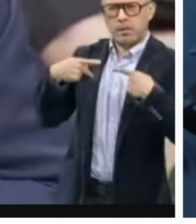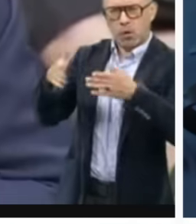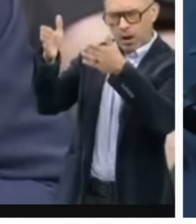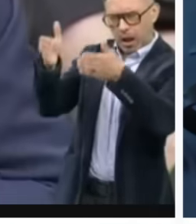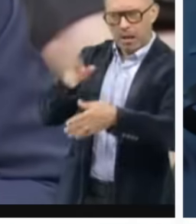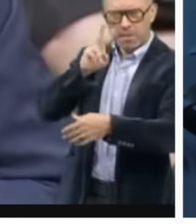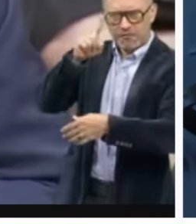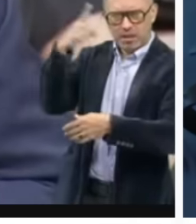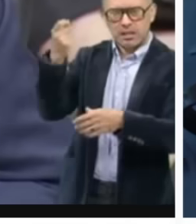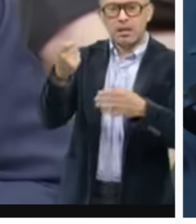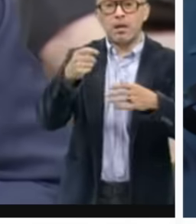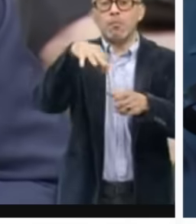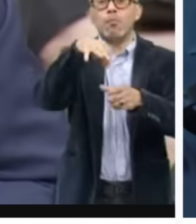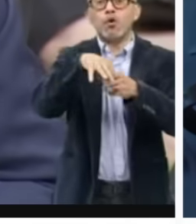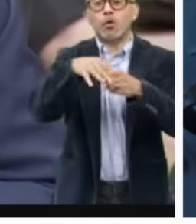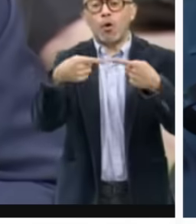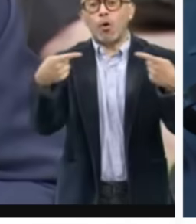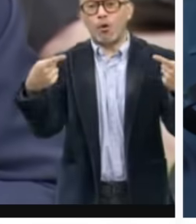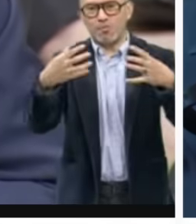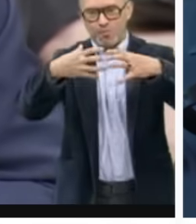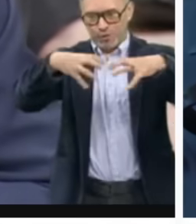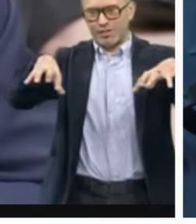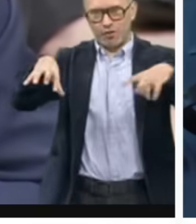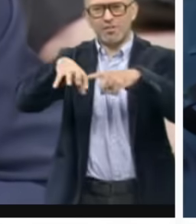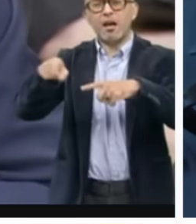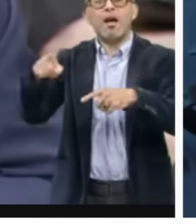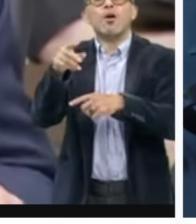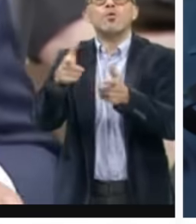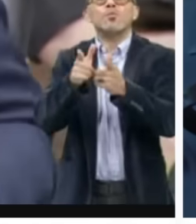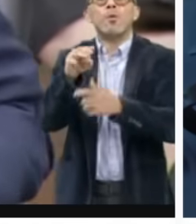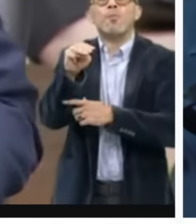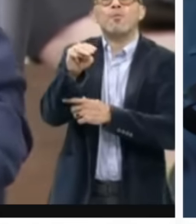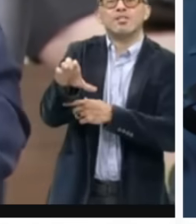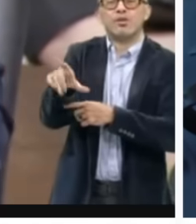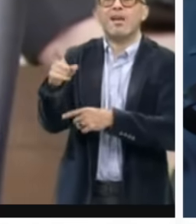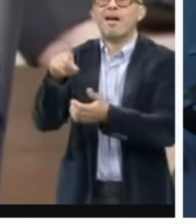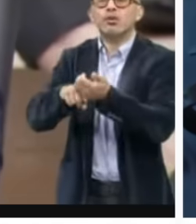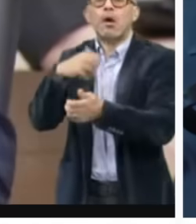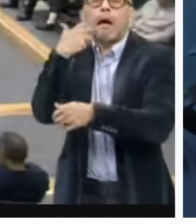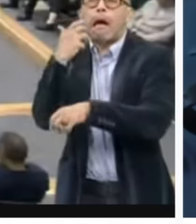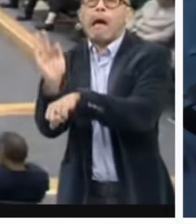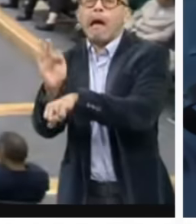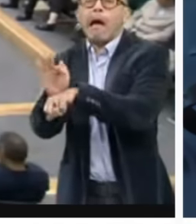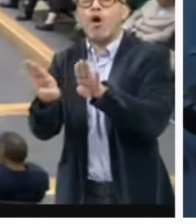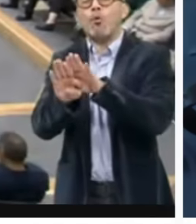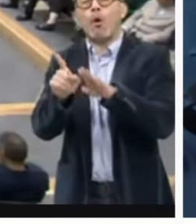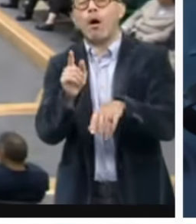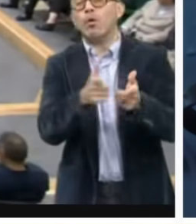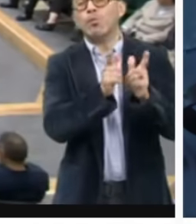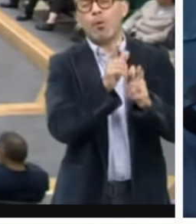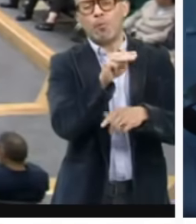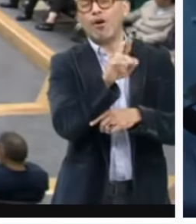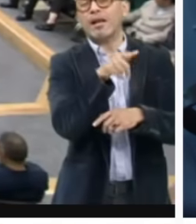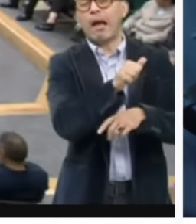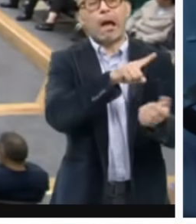voto opositor y servir a Morena, como son los de MC, esquiroles, Morena de closet. Es cuanto y muchas gracias. Gracias, señor